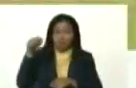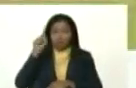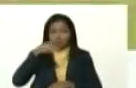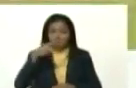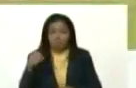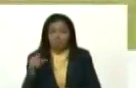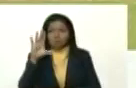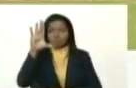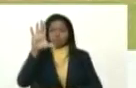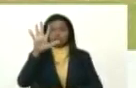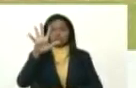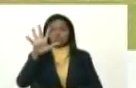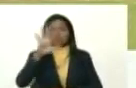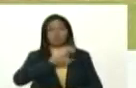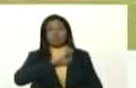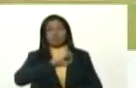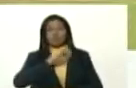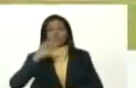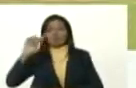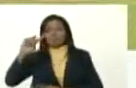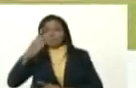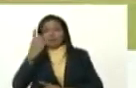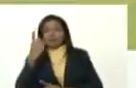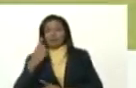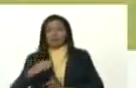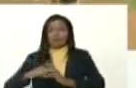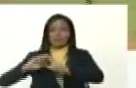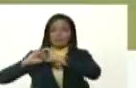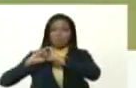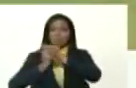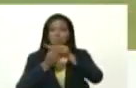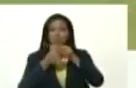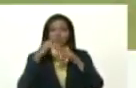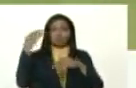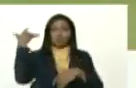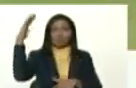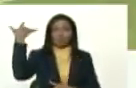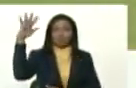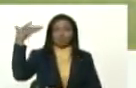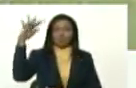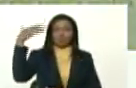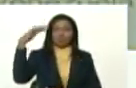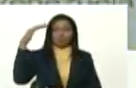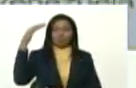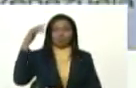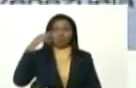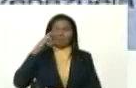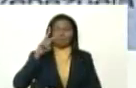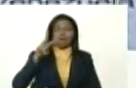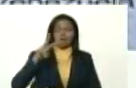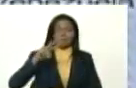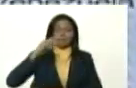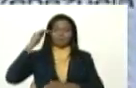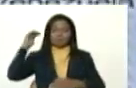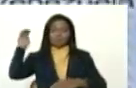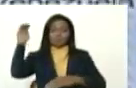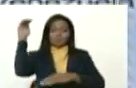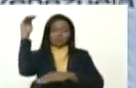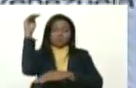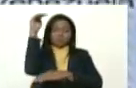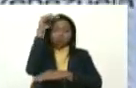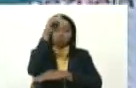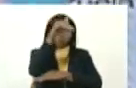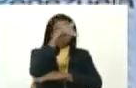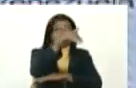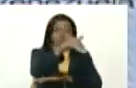5 de enero, primer lanzamiento. ¡Pum! La bola se va, se va, se va, se va, se va, se va. ¡Y se fue! ¡Se fue,